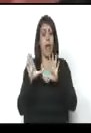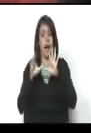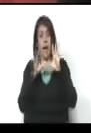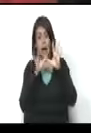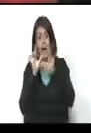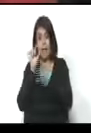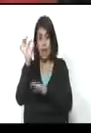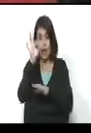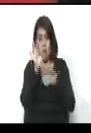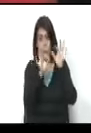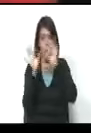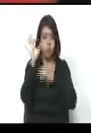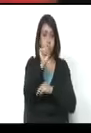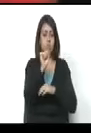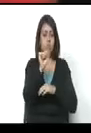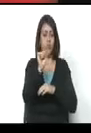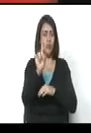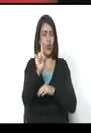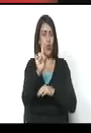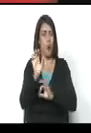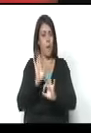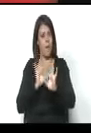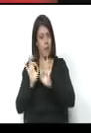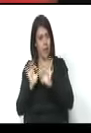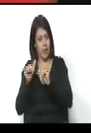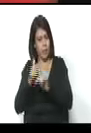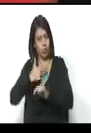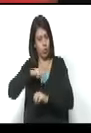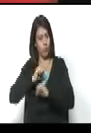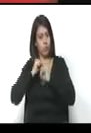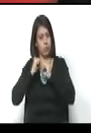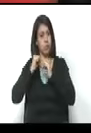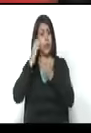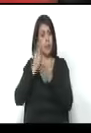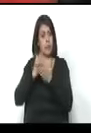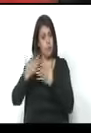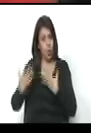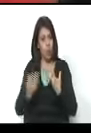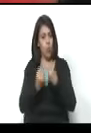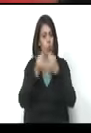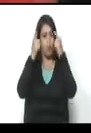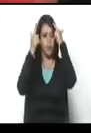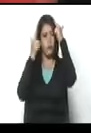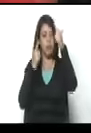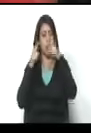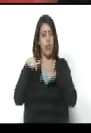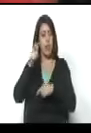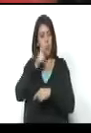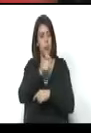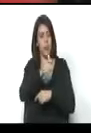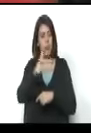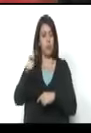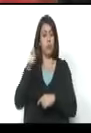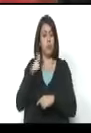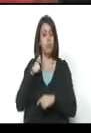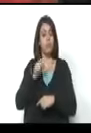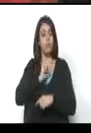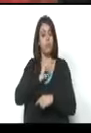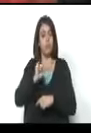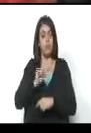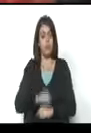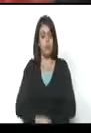caza mosca. Preparémonos para estar siempre junto a Chávez en el pueblo que